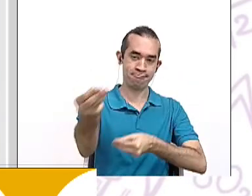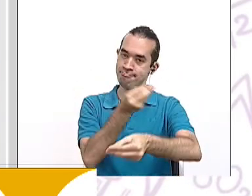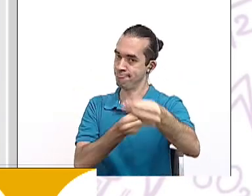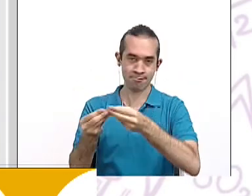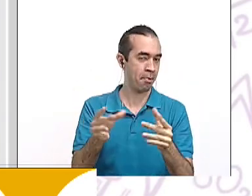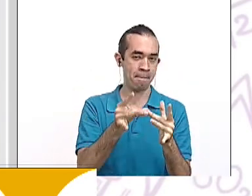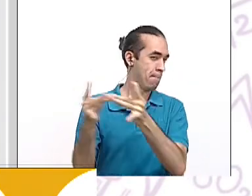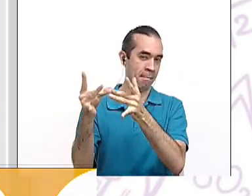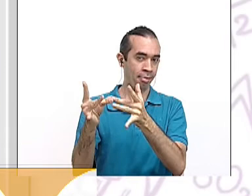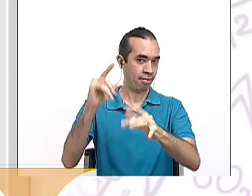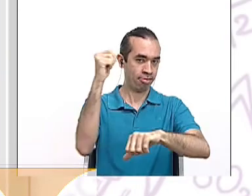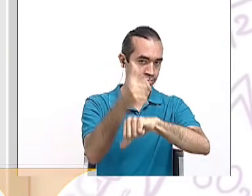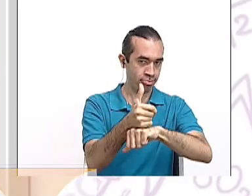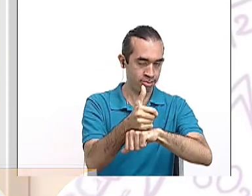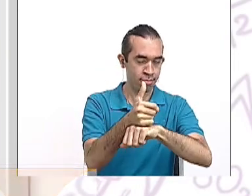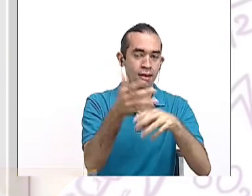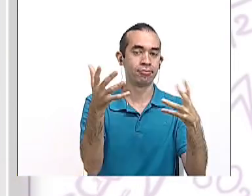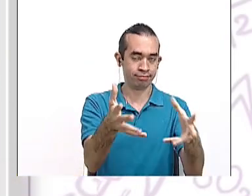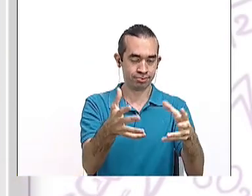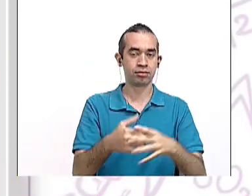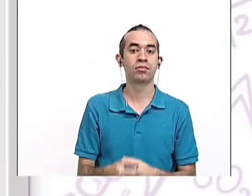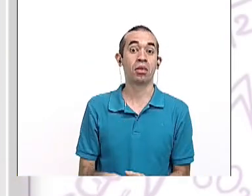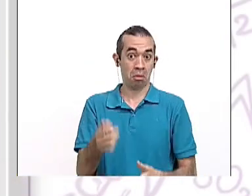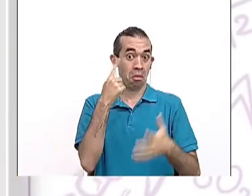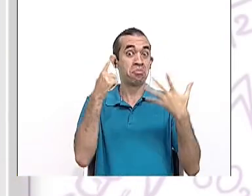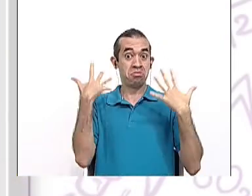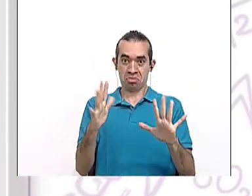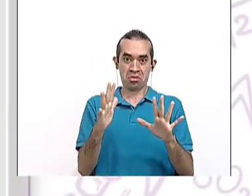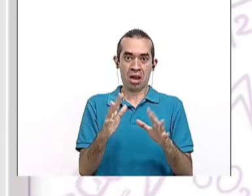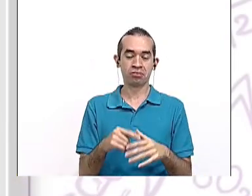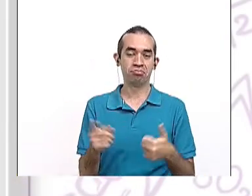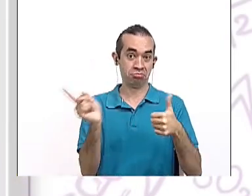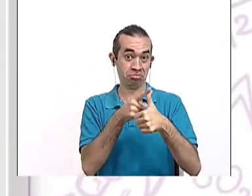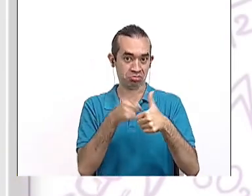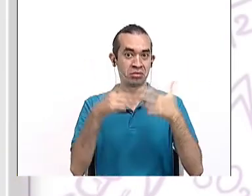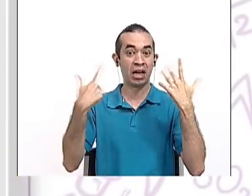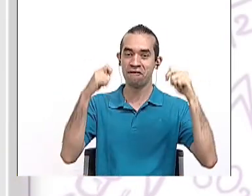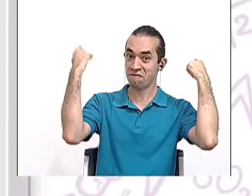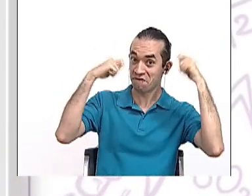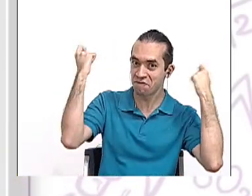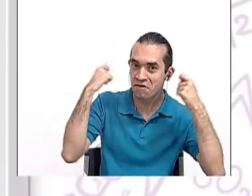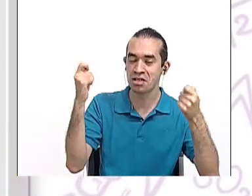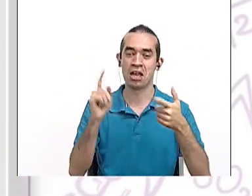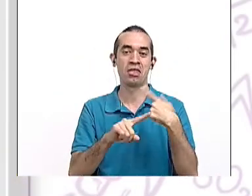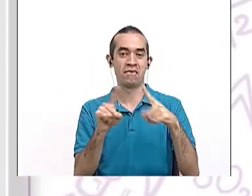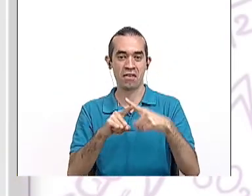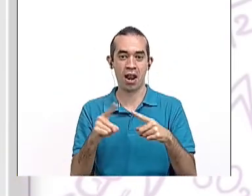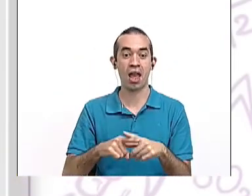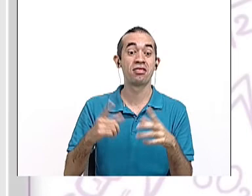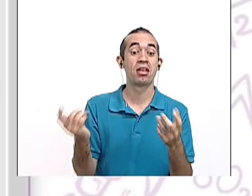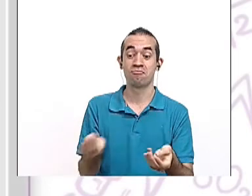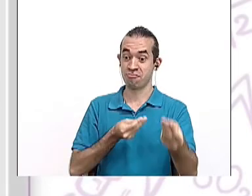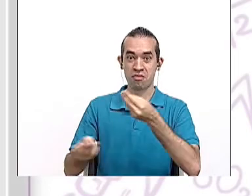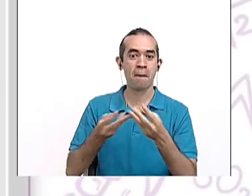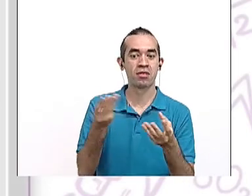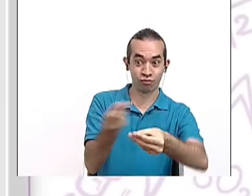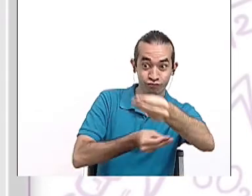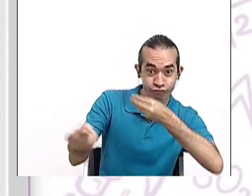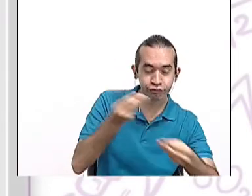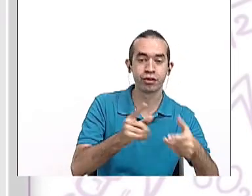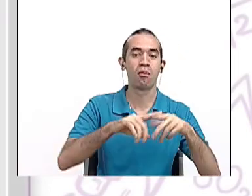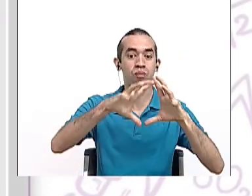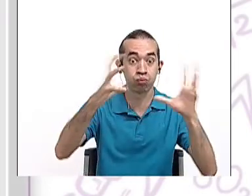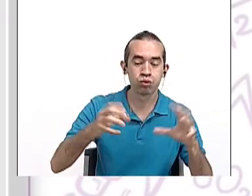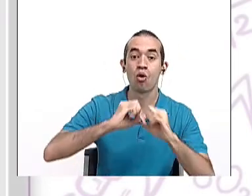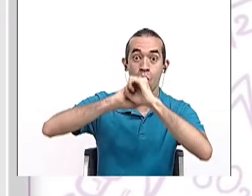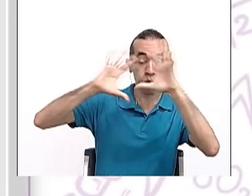eléctrico. Esto es el equivalente a tener una jaula de Faraday. Fíjense entonces, hemos tenido una fiesta con efecto triboeléctrico, con burbujas, con pompas de